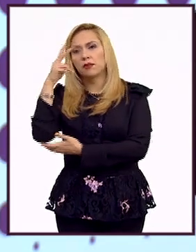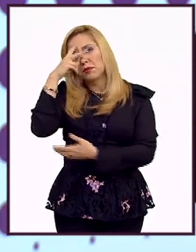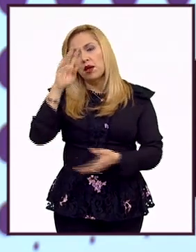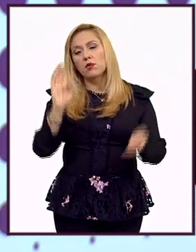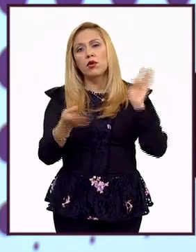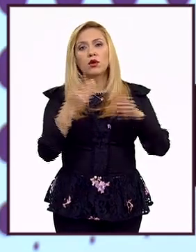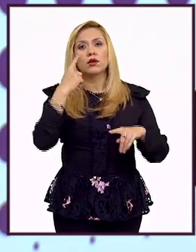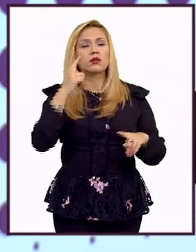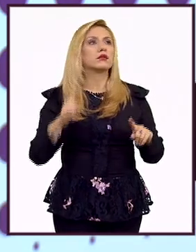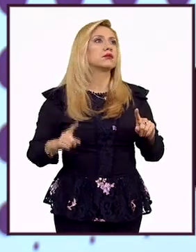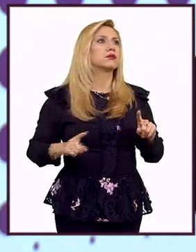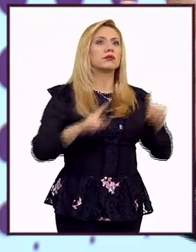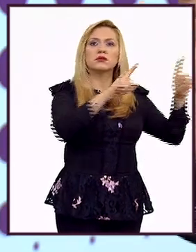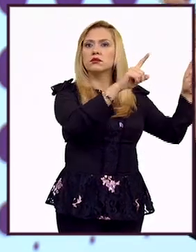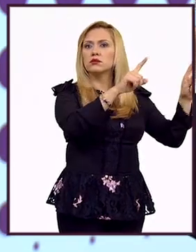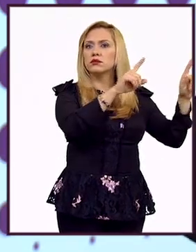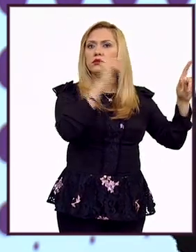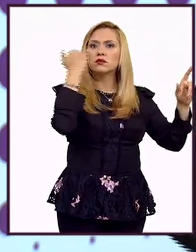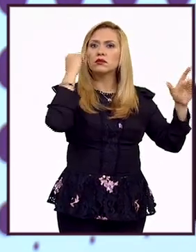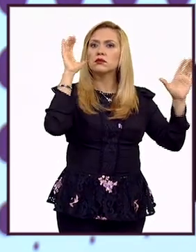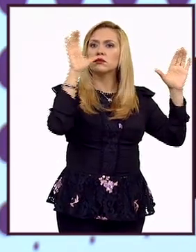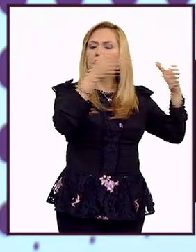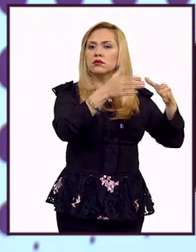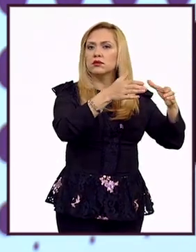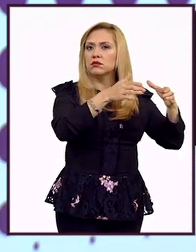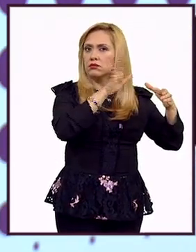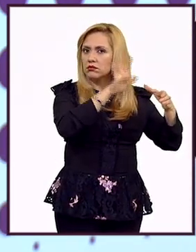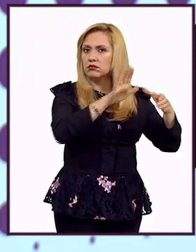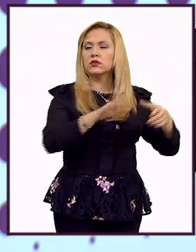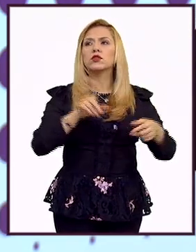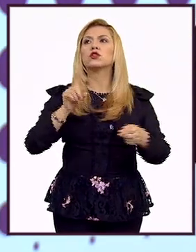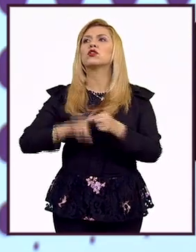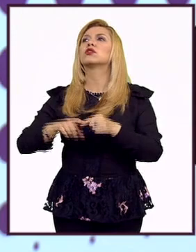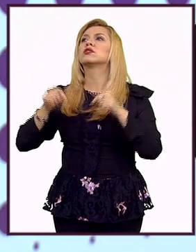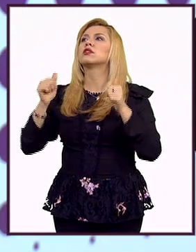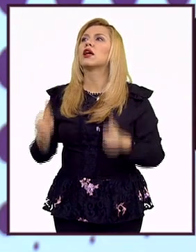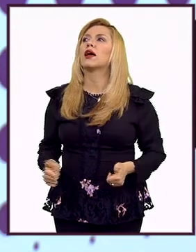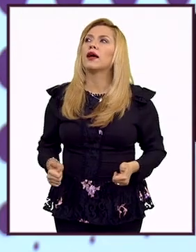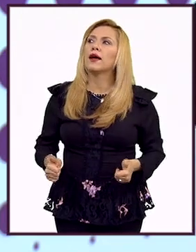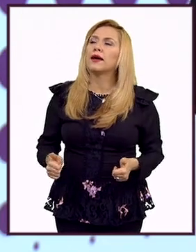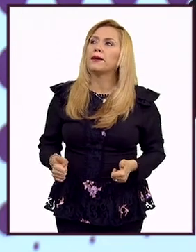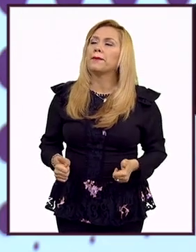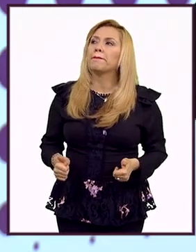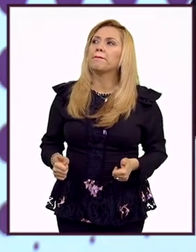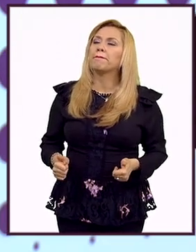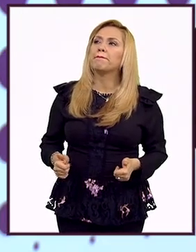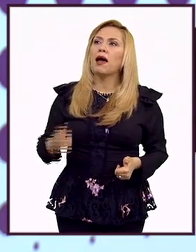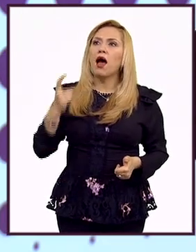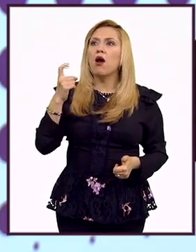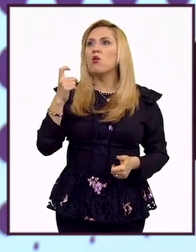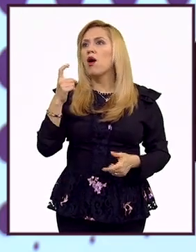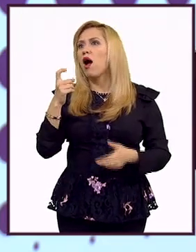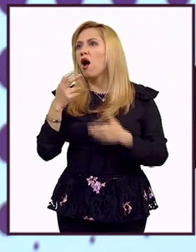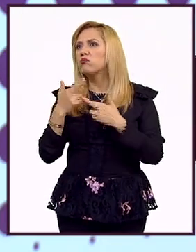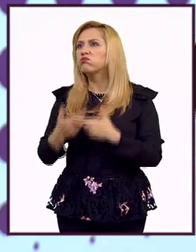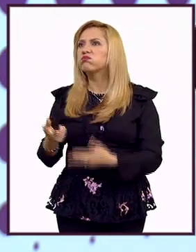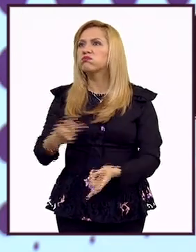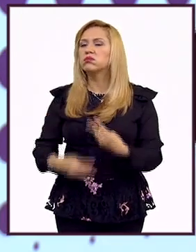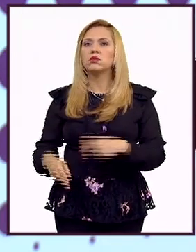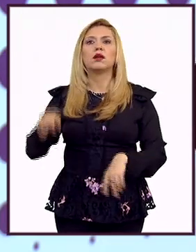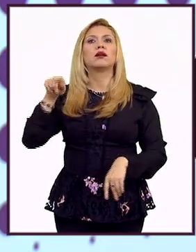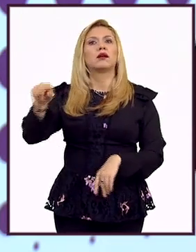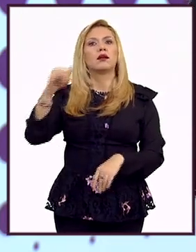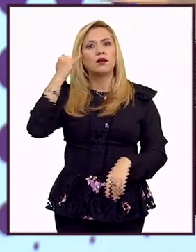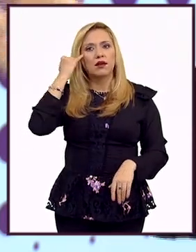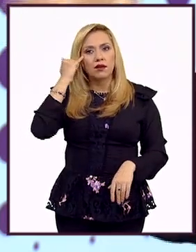los vamos a encontrar en poblaciones indígenas y rurales. ¿Dónde están los principales fuentes de agua y abastecimiento de agua? Van a estar